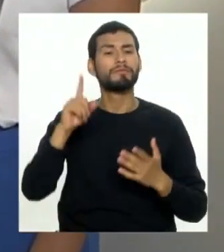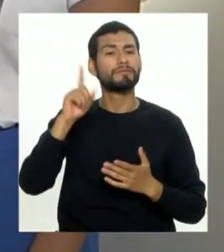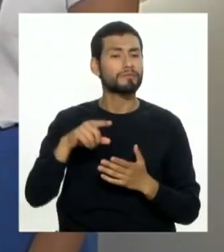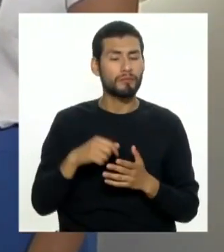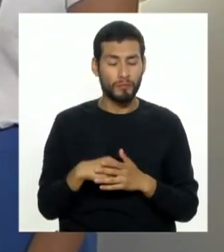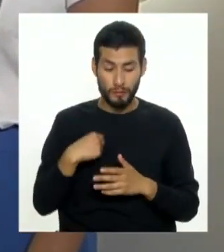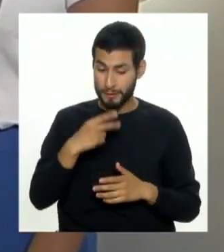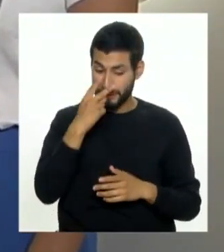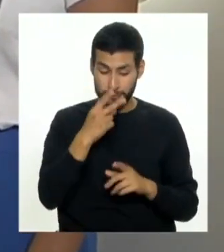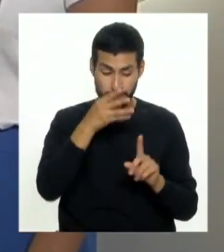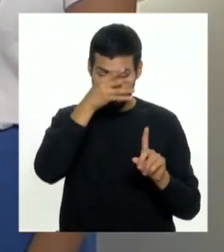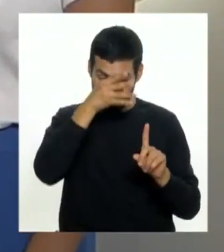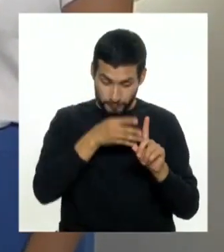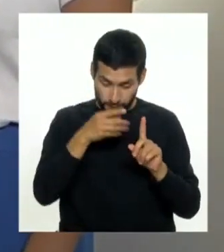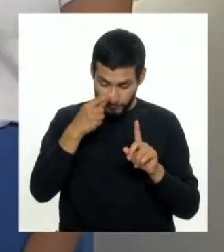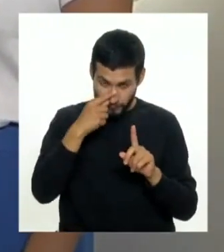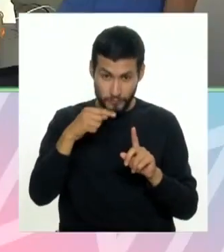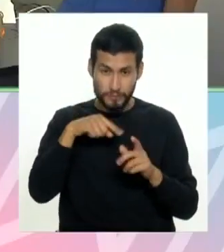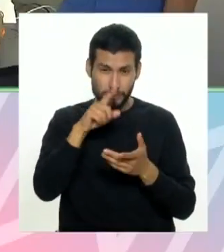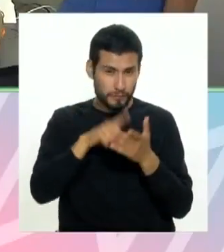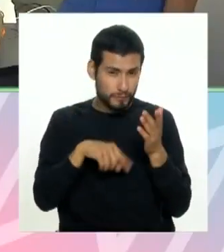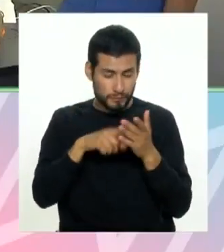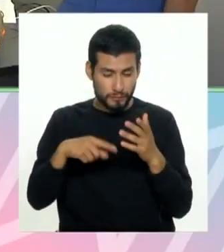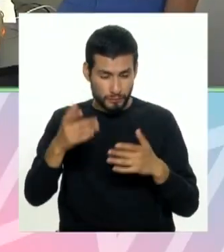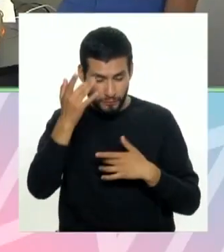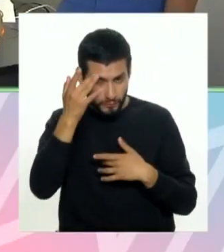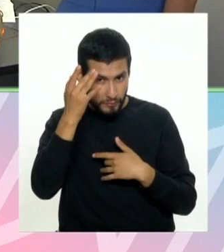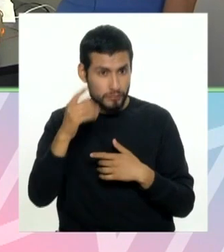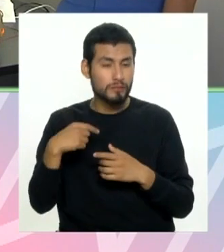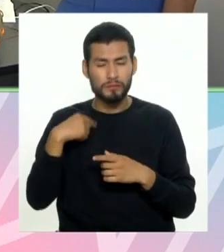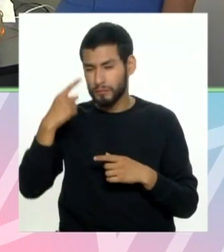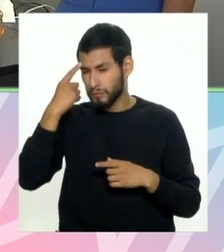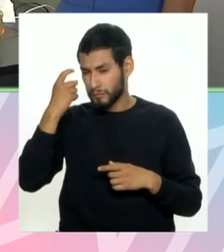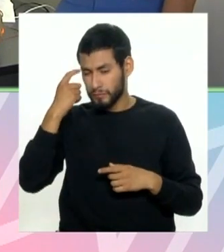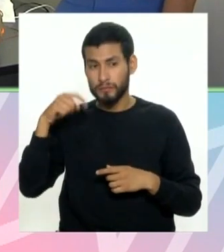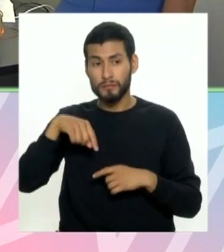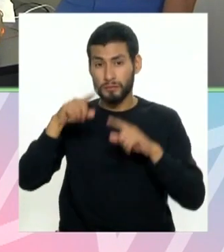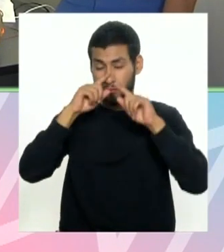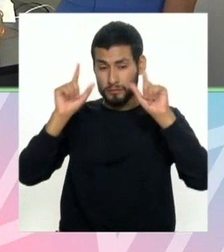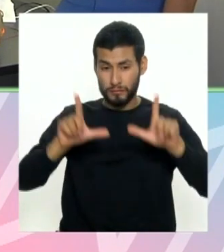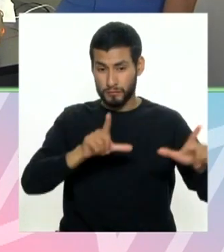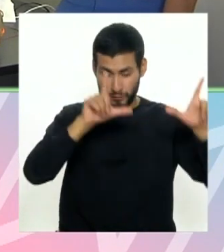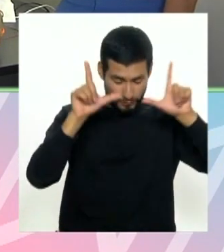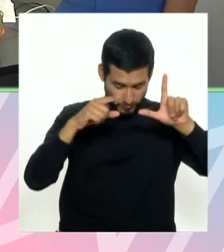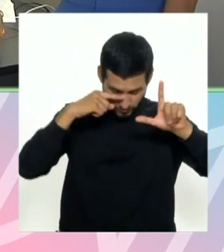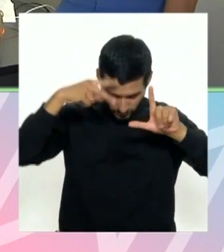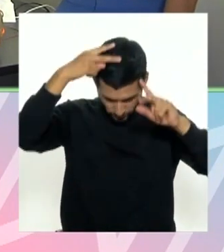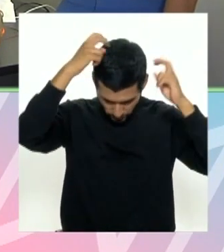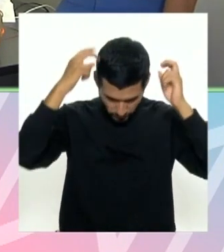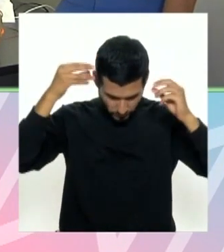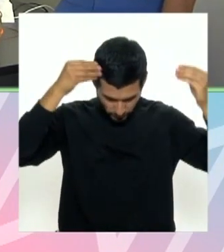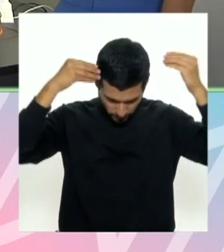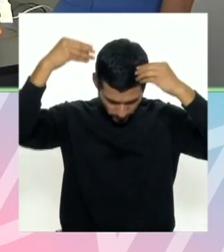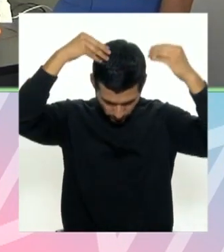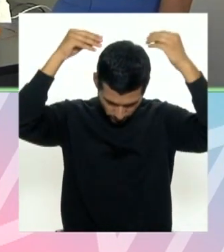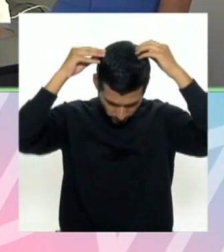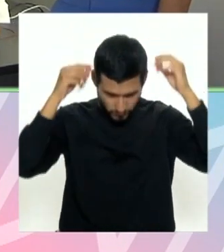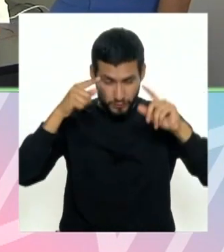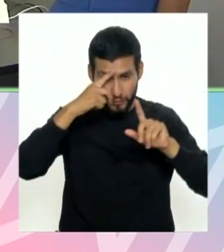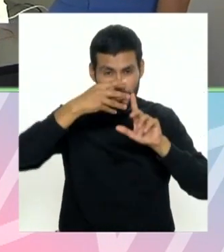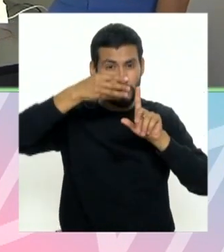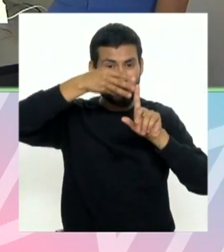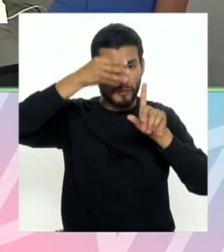la evidencia clínica, qué manifestaciones tiene, la sospecha clínica, hacemos el video, evaluamos en el video si la